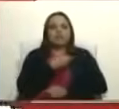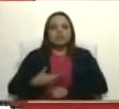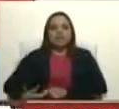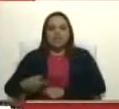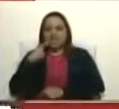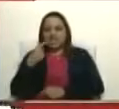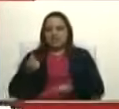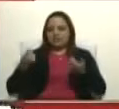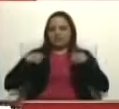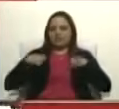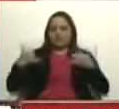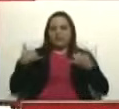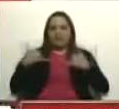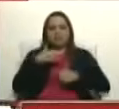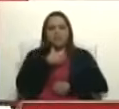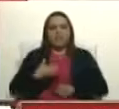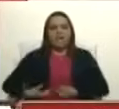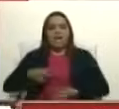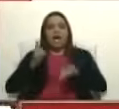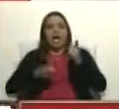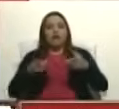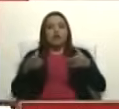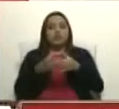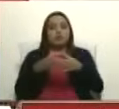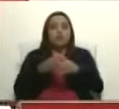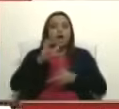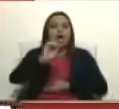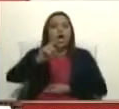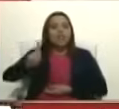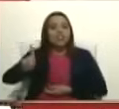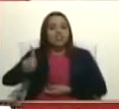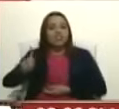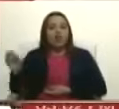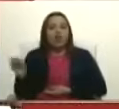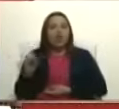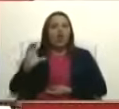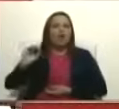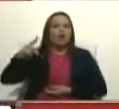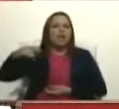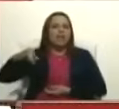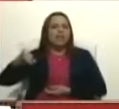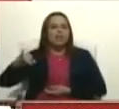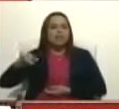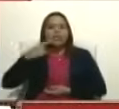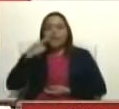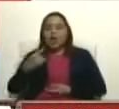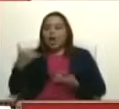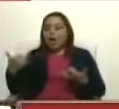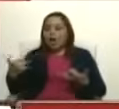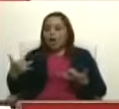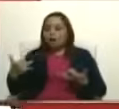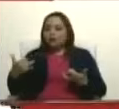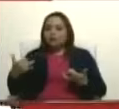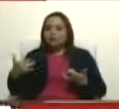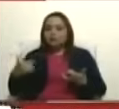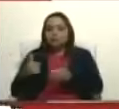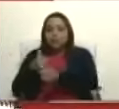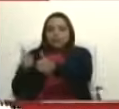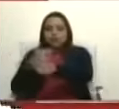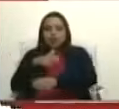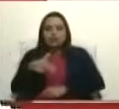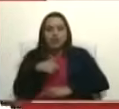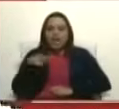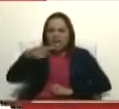autoproclamarse, algunos dirigentes de AD, de Vieja Acción Democrática, dijeron, ahora van por nosotros. Ellos lo